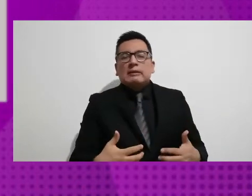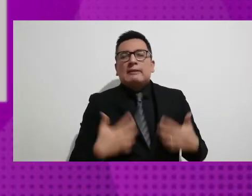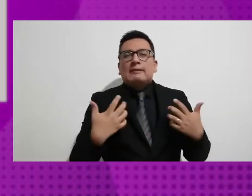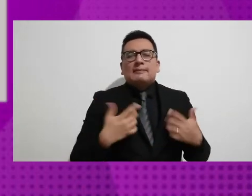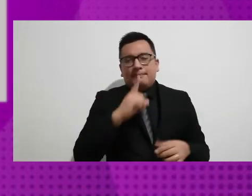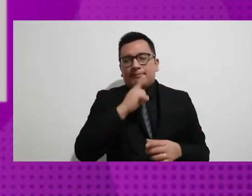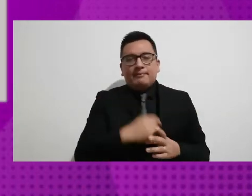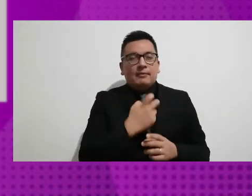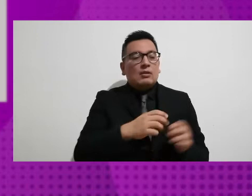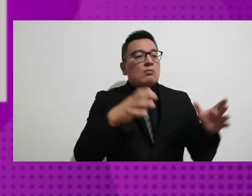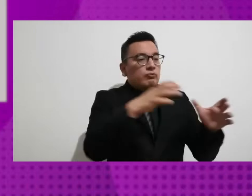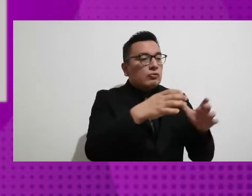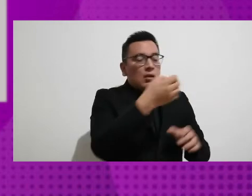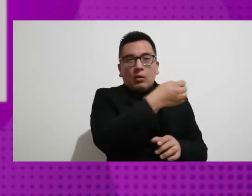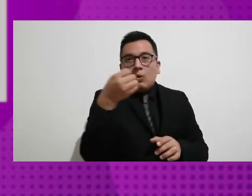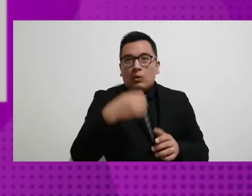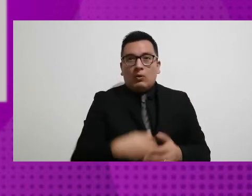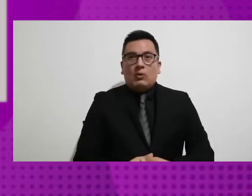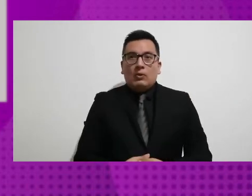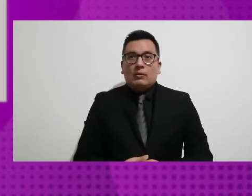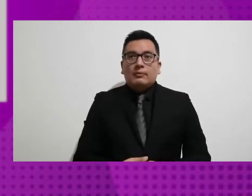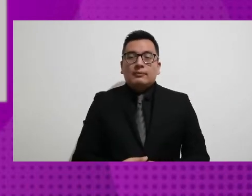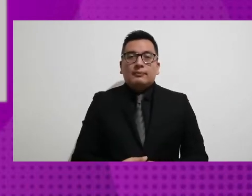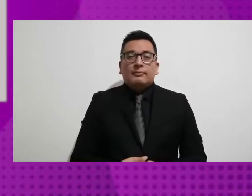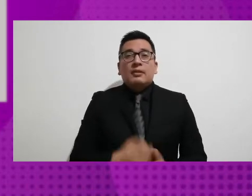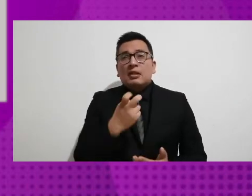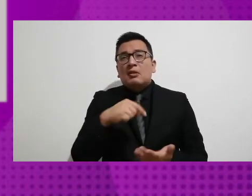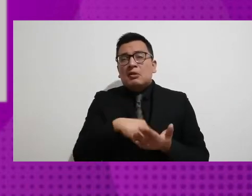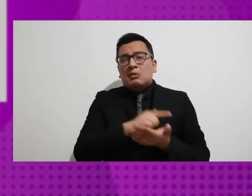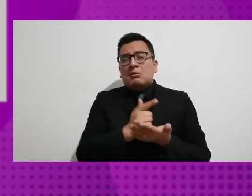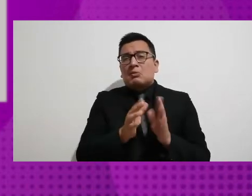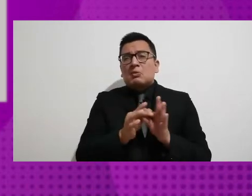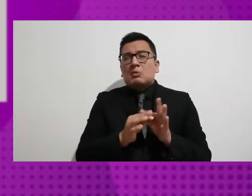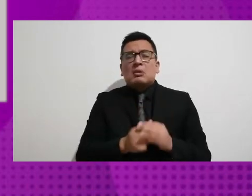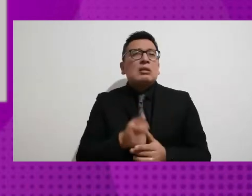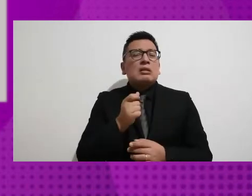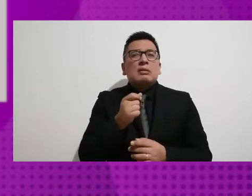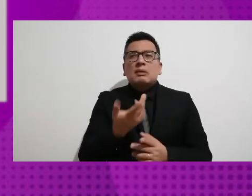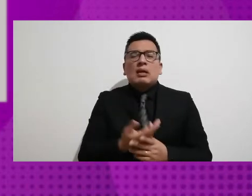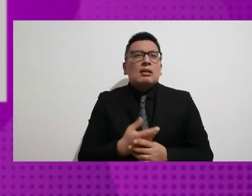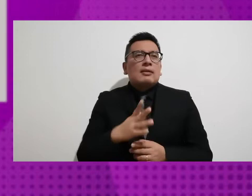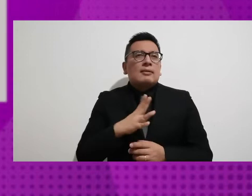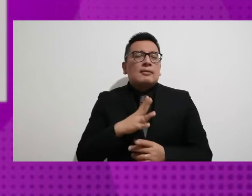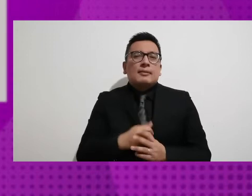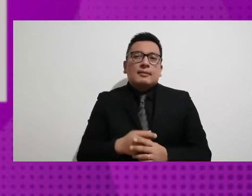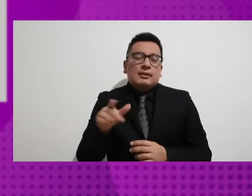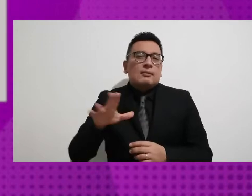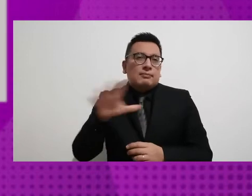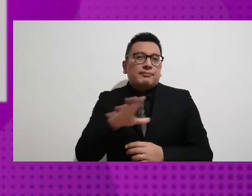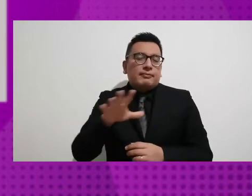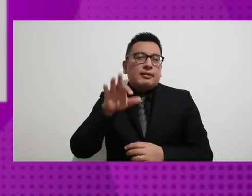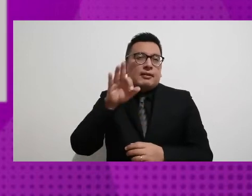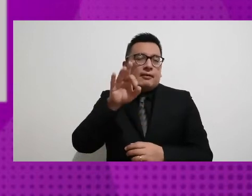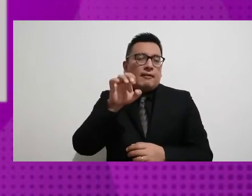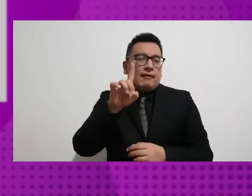Y nos ofrece una concepción clara de lo que debemos entender por Estado federal. En ese orden de